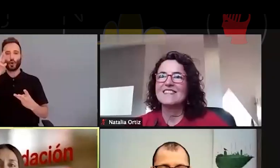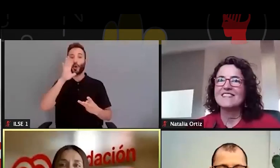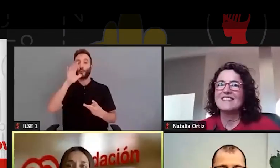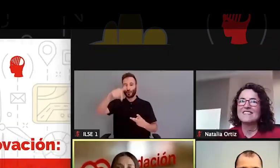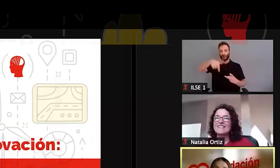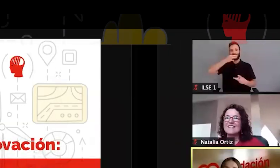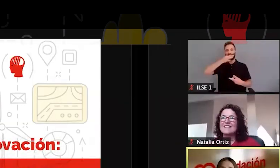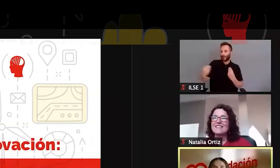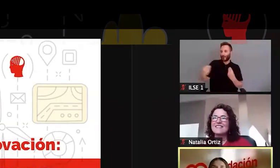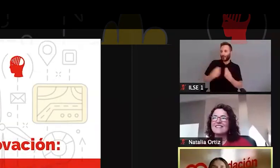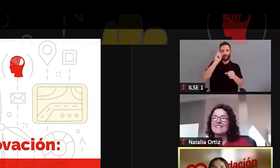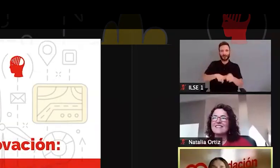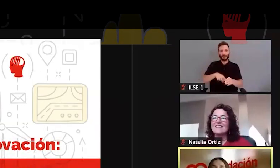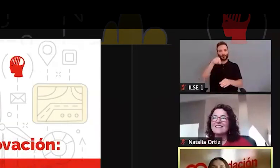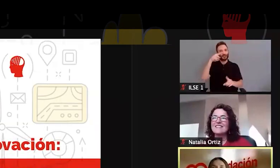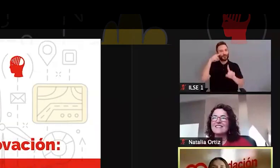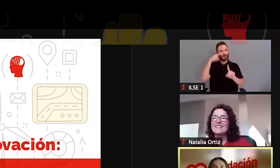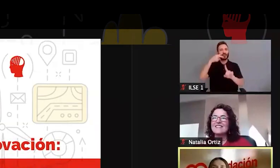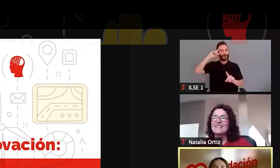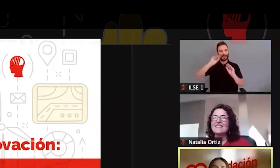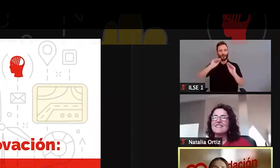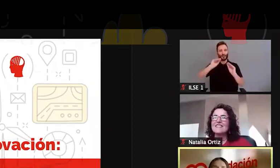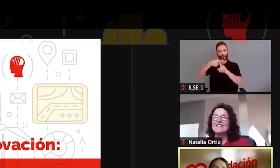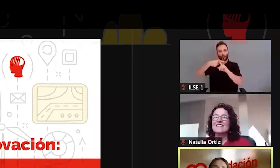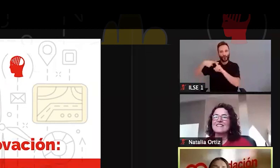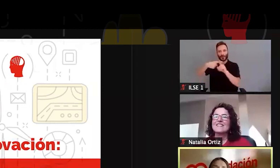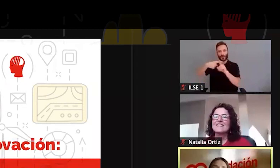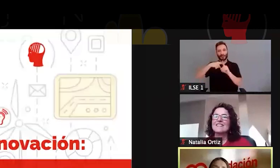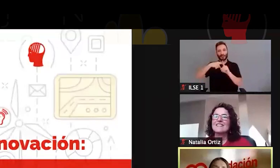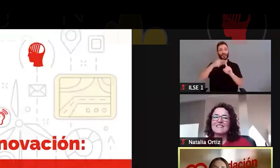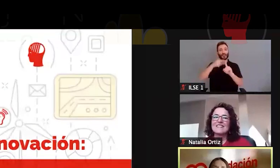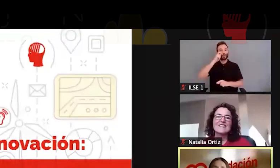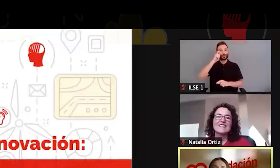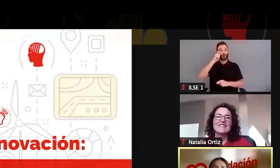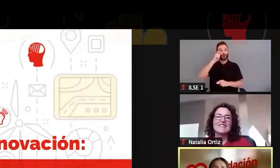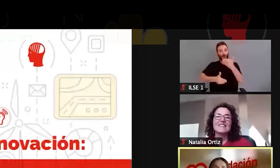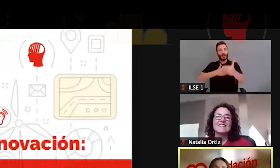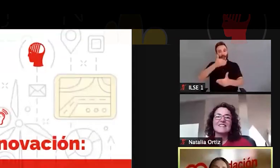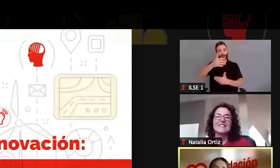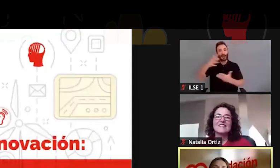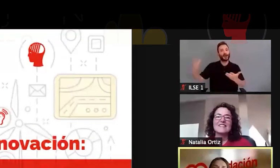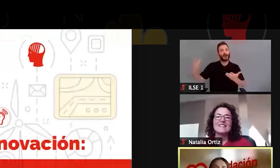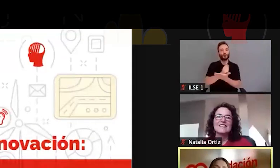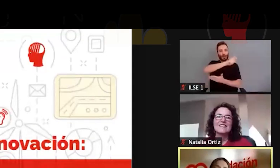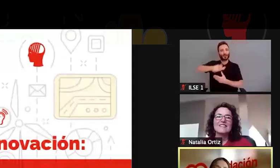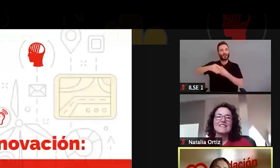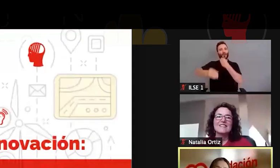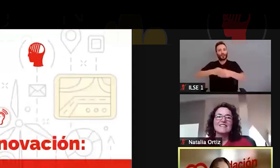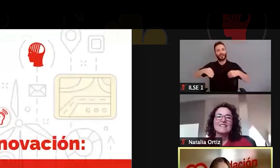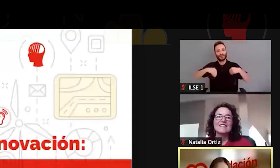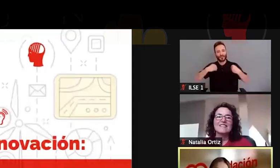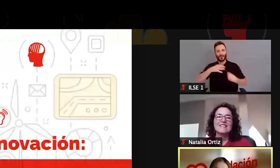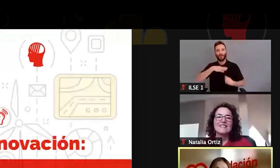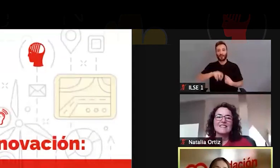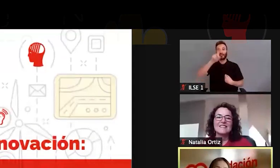vuestra experiencia y conocimiento para que el turismo sea cada vez un poco más para todas las personas y, por supuesto, a todos los que nos